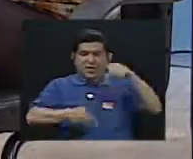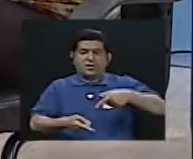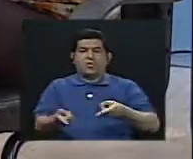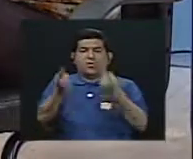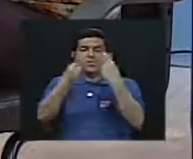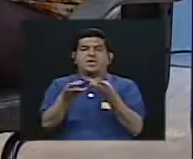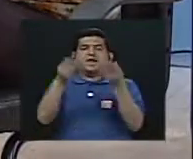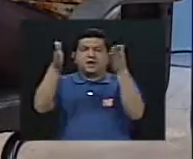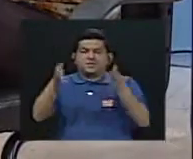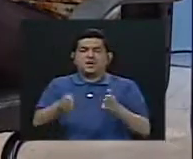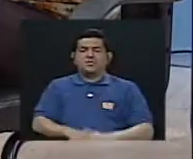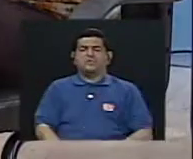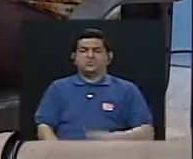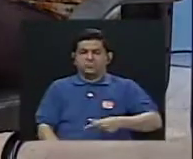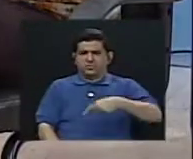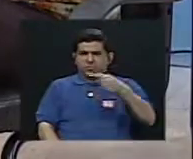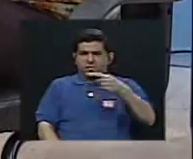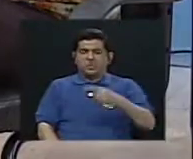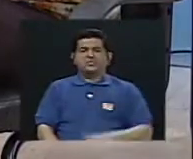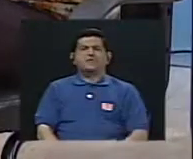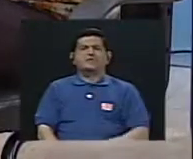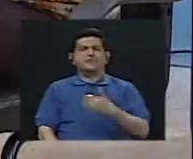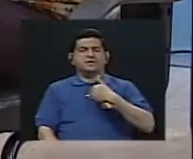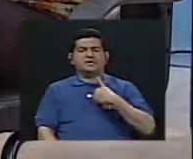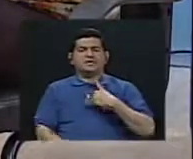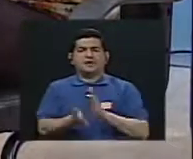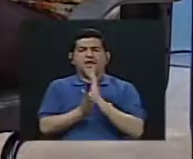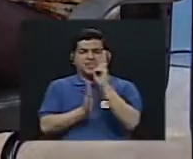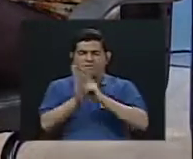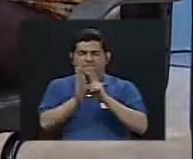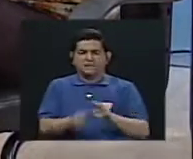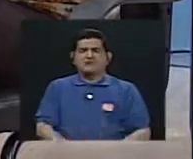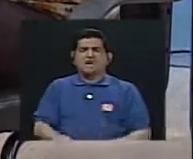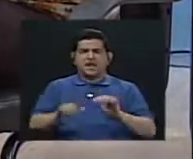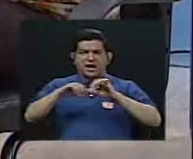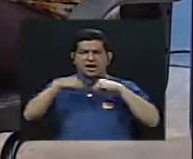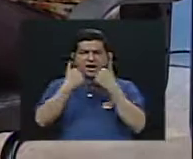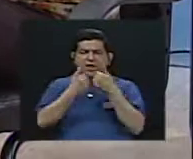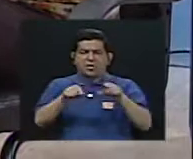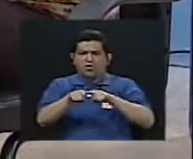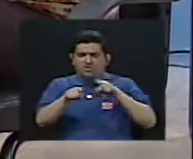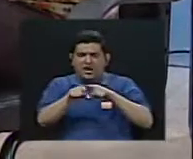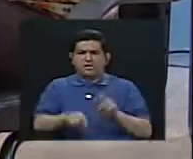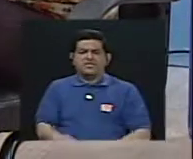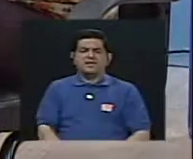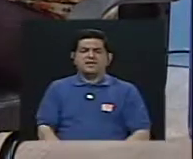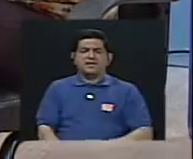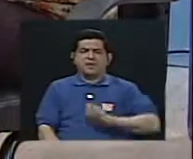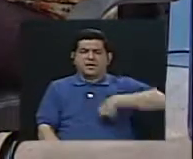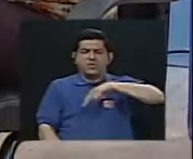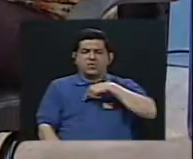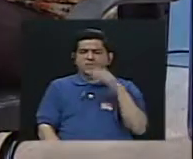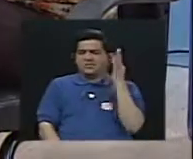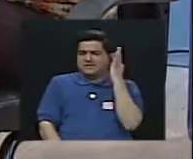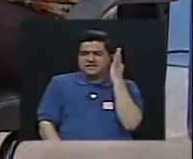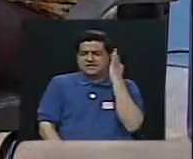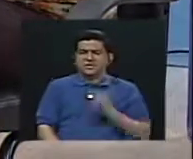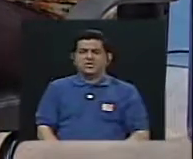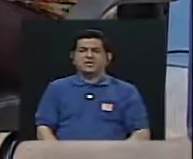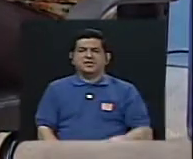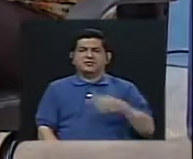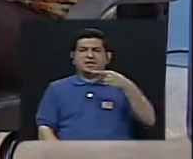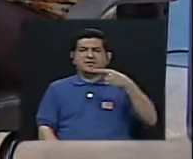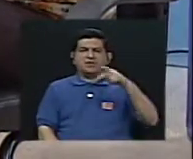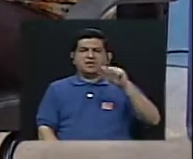como productor ejecutivo del documental La Cofradía de Nuestra Señorita de Guadalupe.